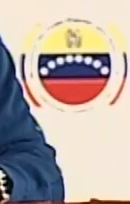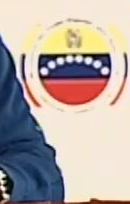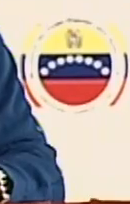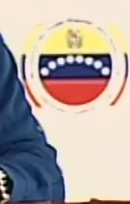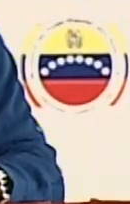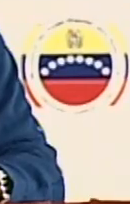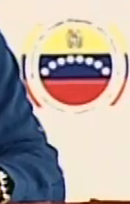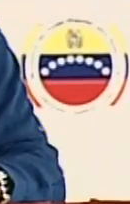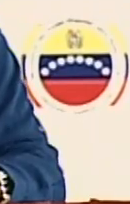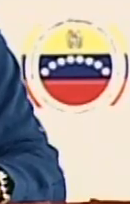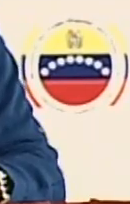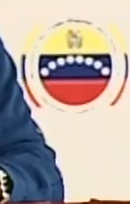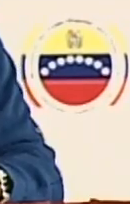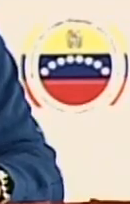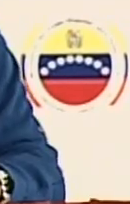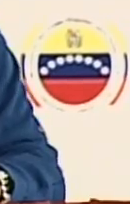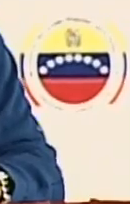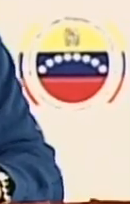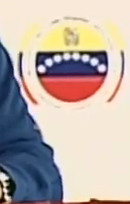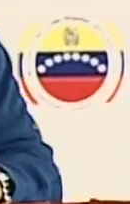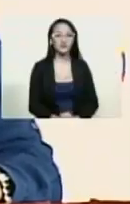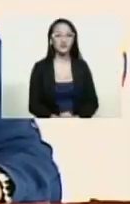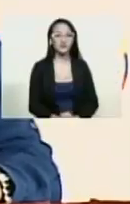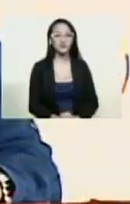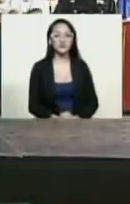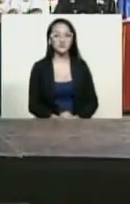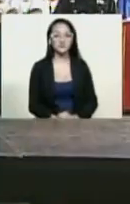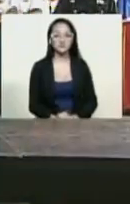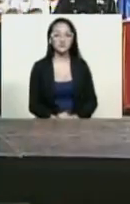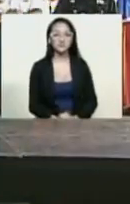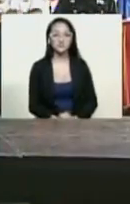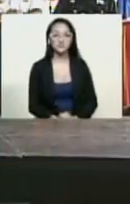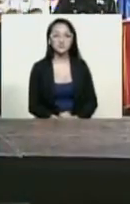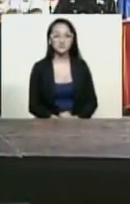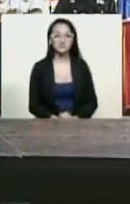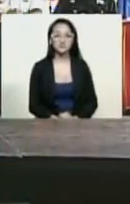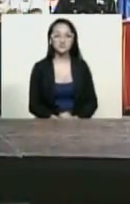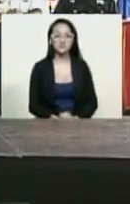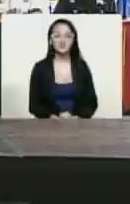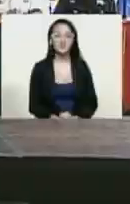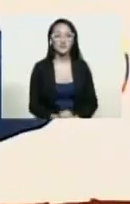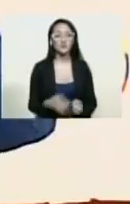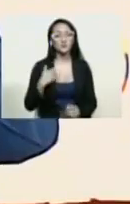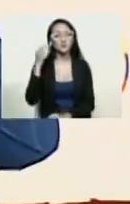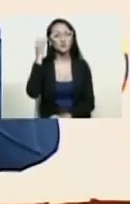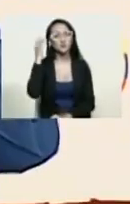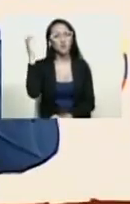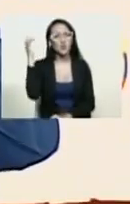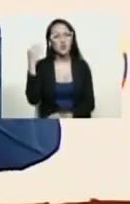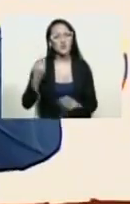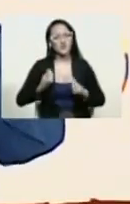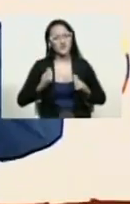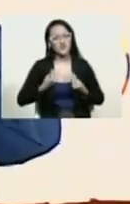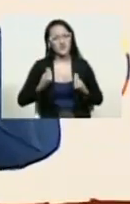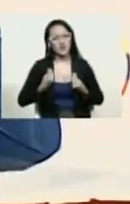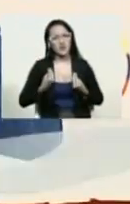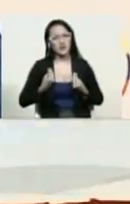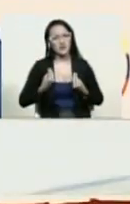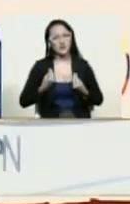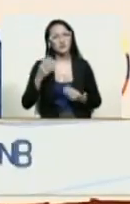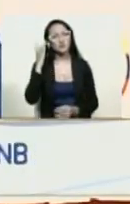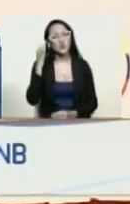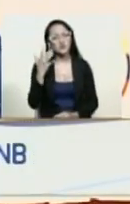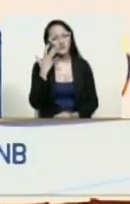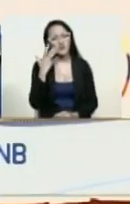aportes. Y bueno, todo el apoyo ahí al Estado Miranda. Por eso es que le digo, mi sueño está vivo. El sueño de